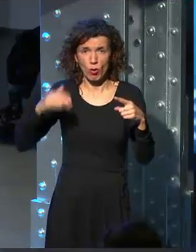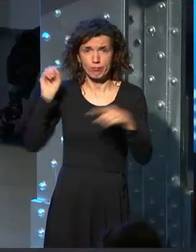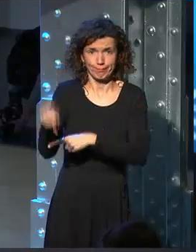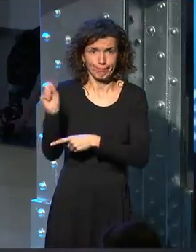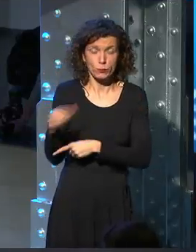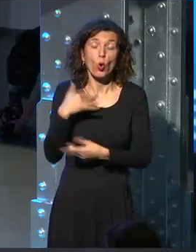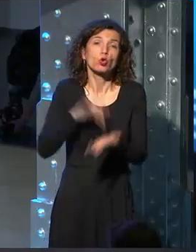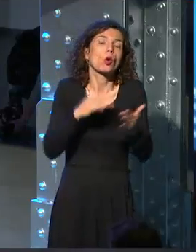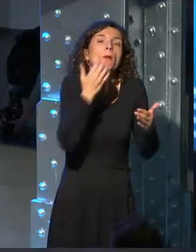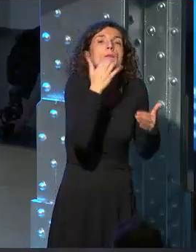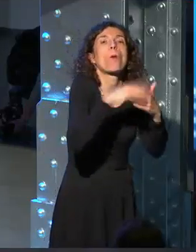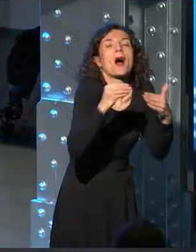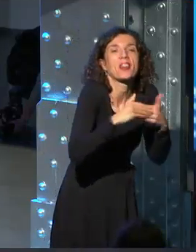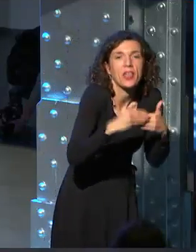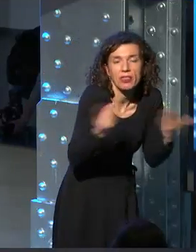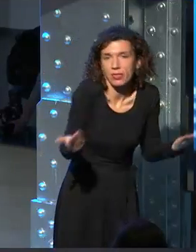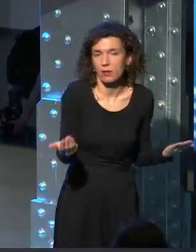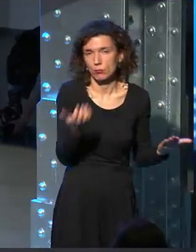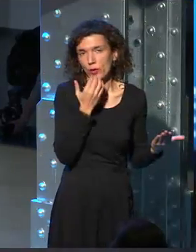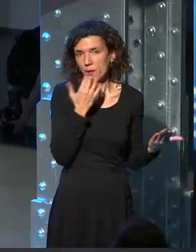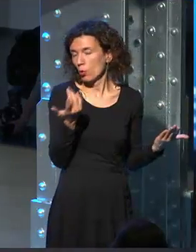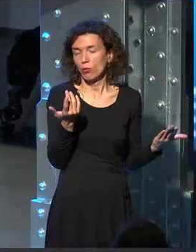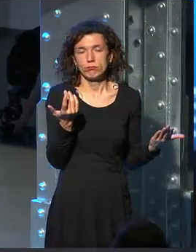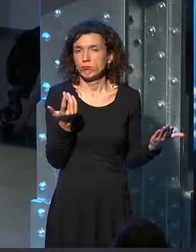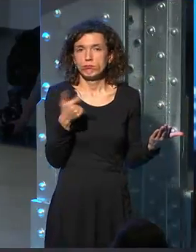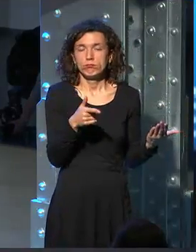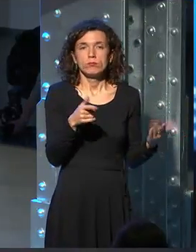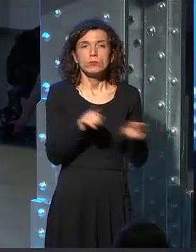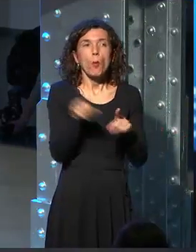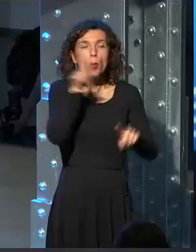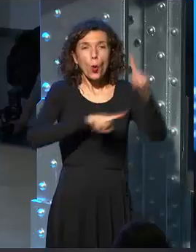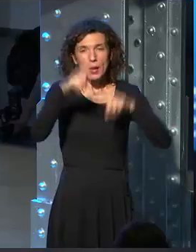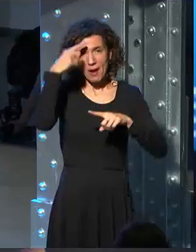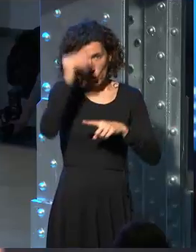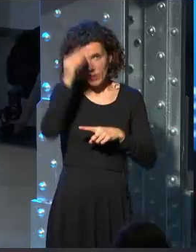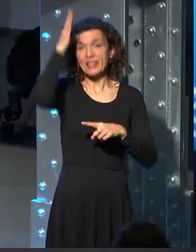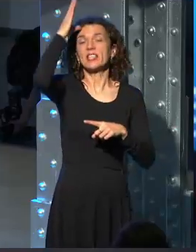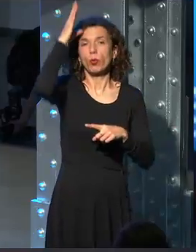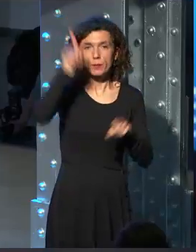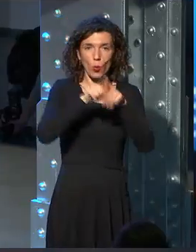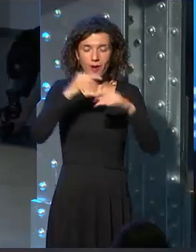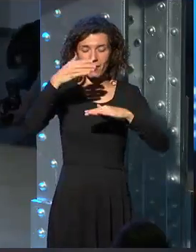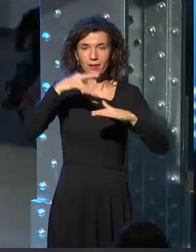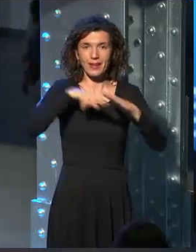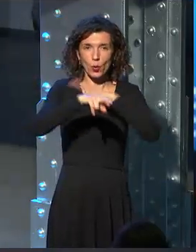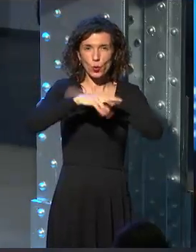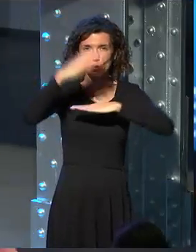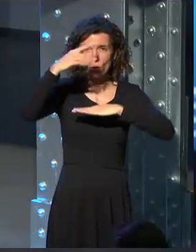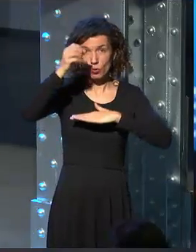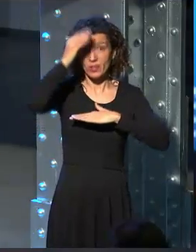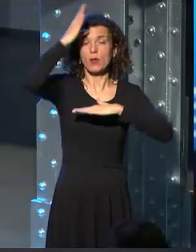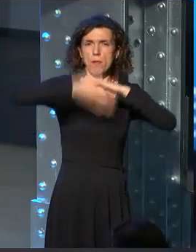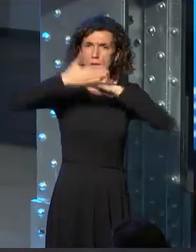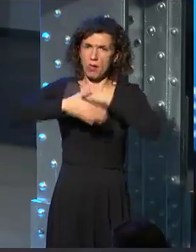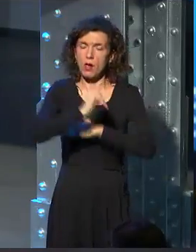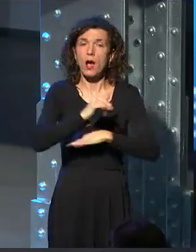decir, un paciente que tenga un trastorno cognitivo, que ya tenga limitados recursos cognitivos, que los